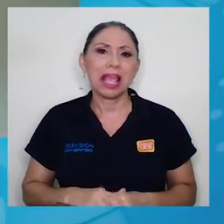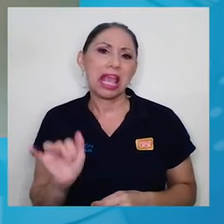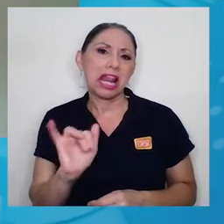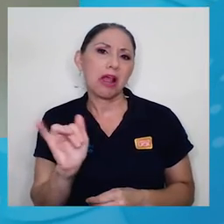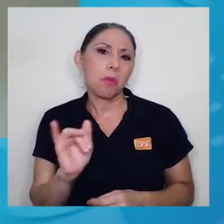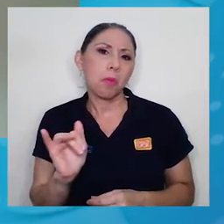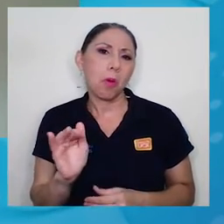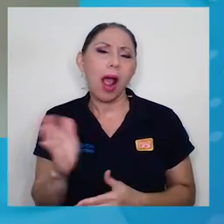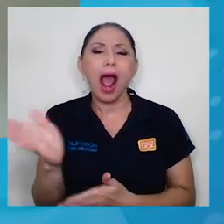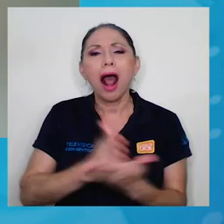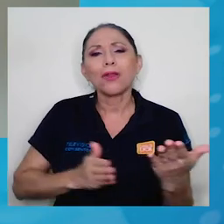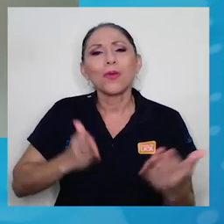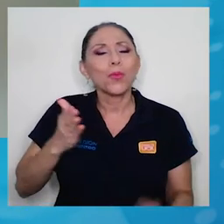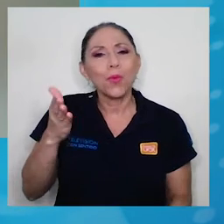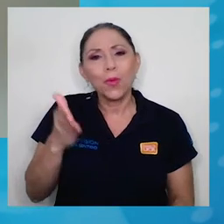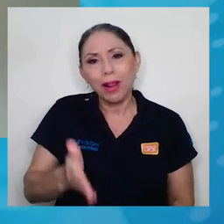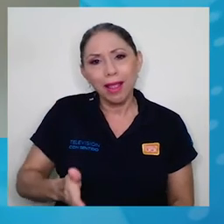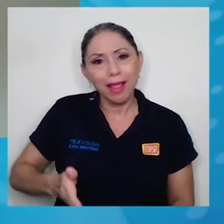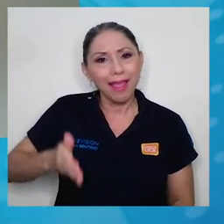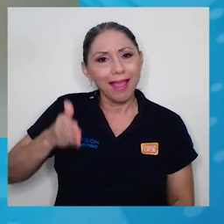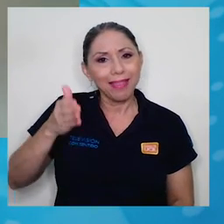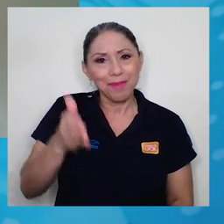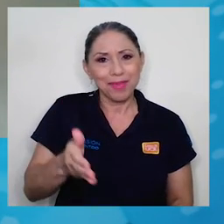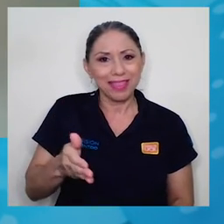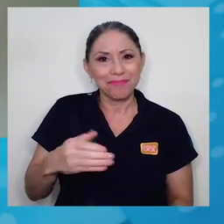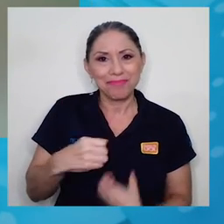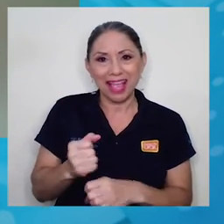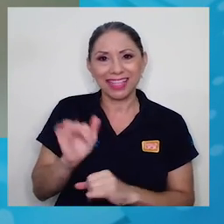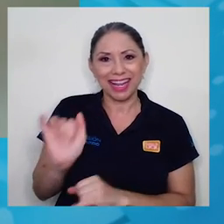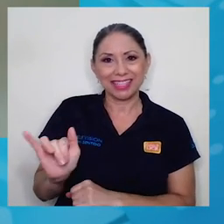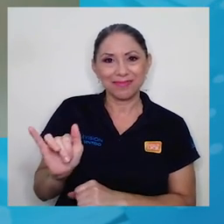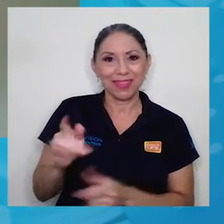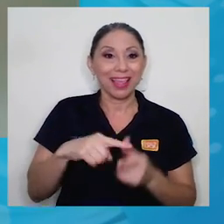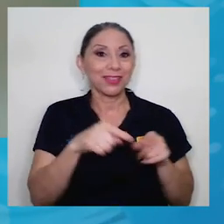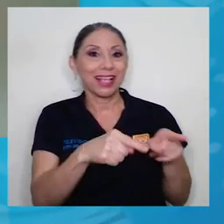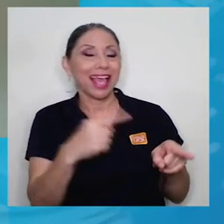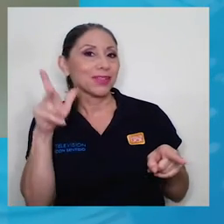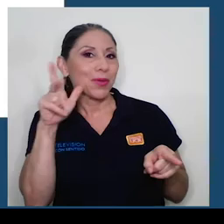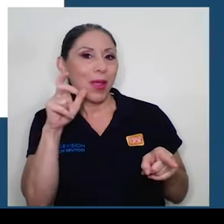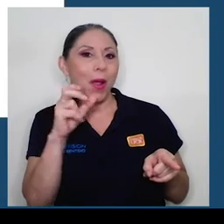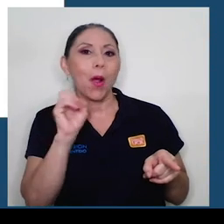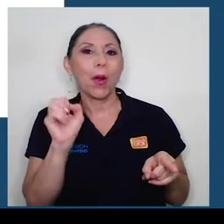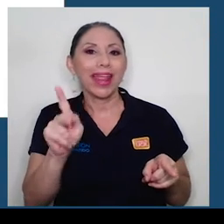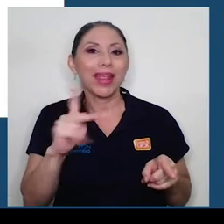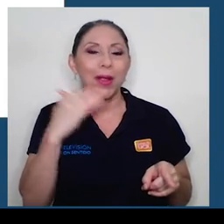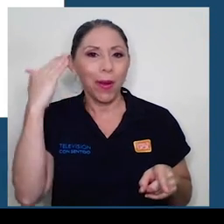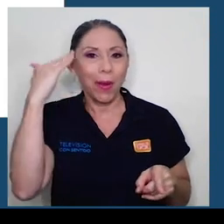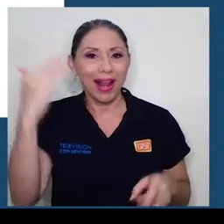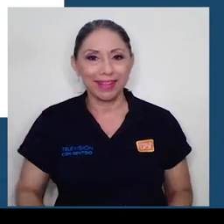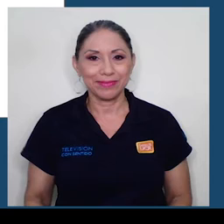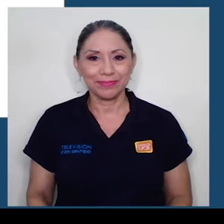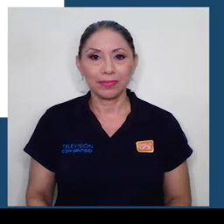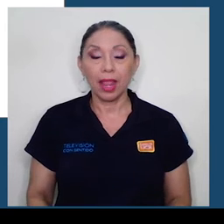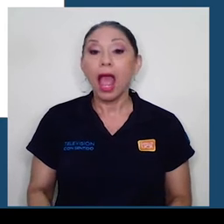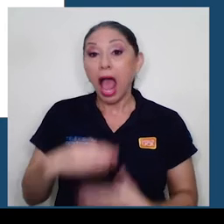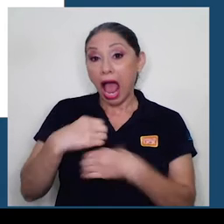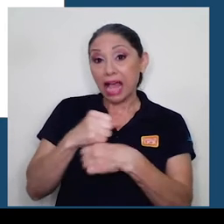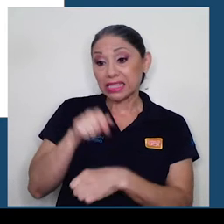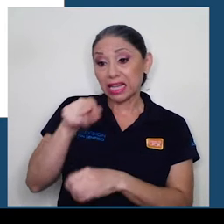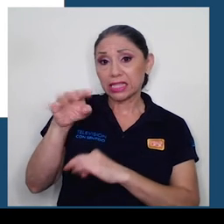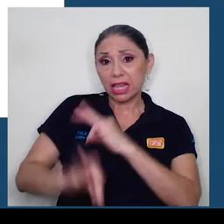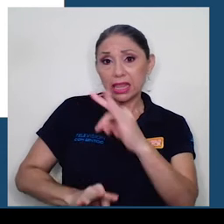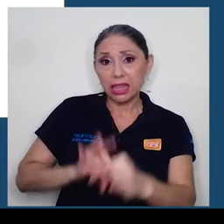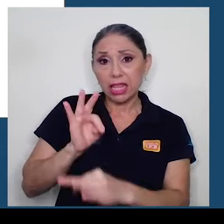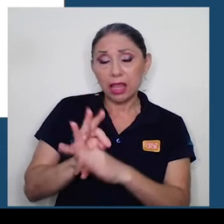como muy lentamente hacer así y la herramienta nos decía, ok, hola. El desarrollo de este tipo de herramientas